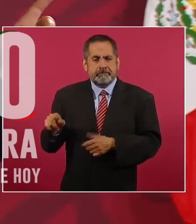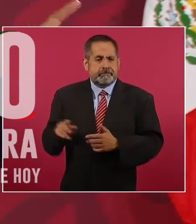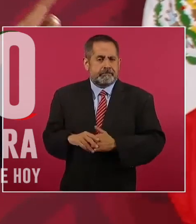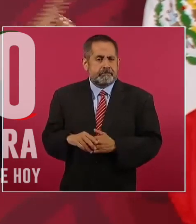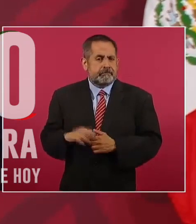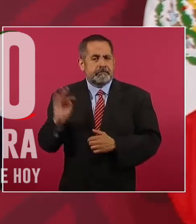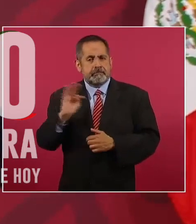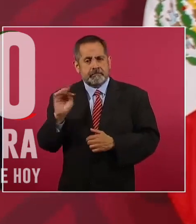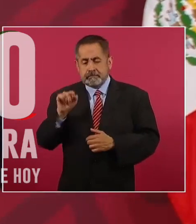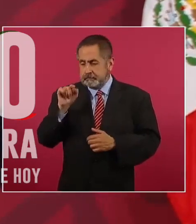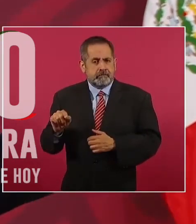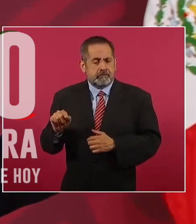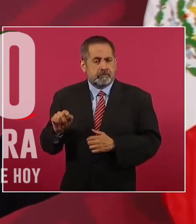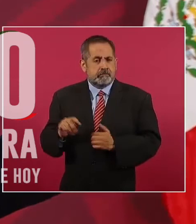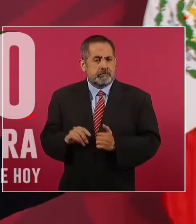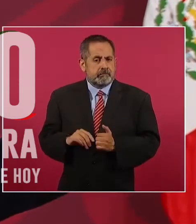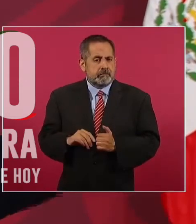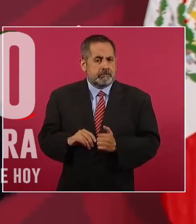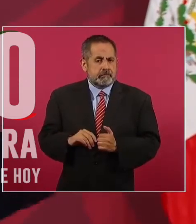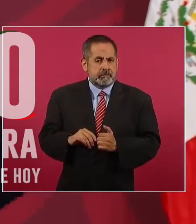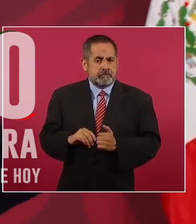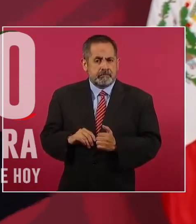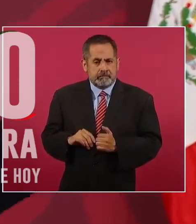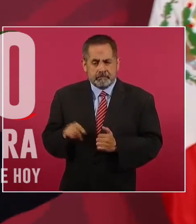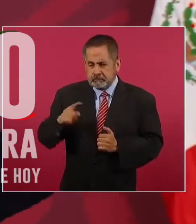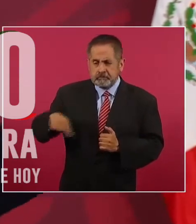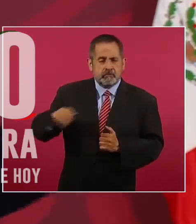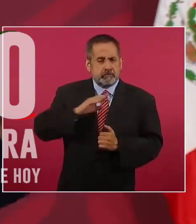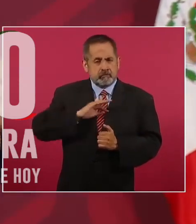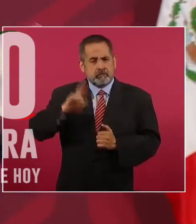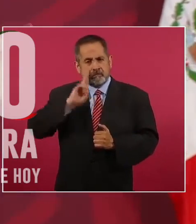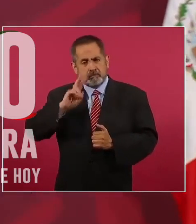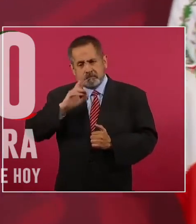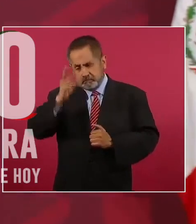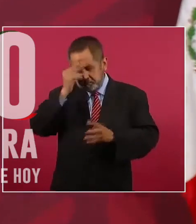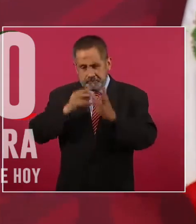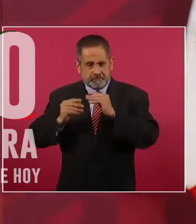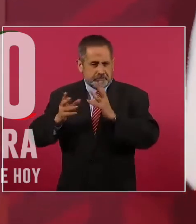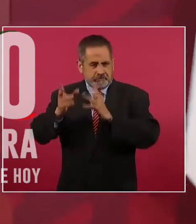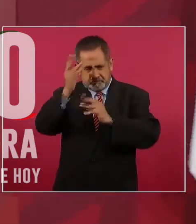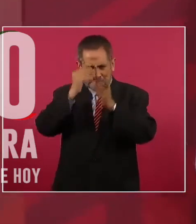se puedan formar, que puedan obtener especialidad